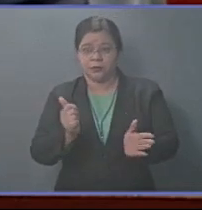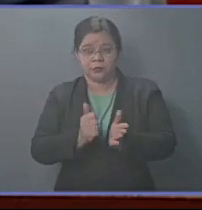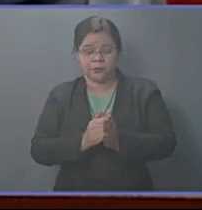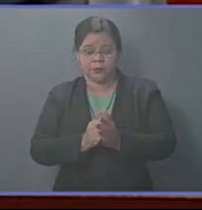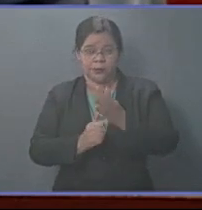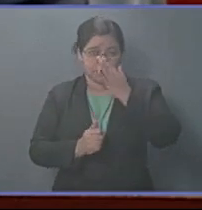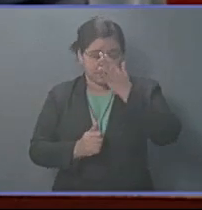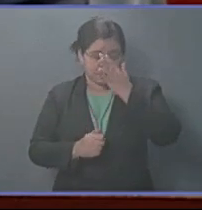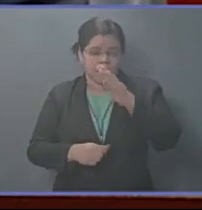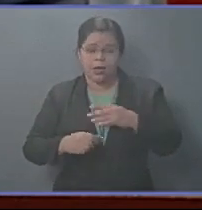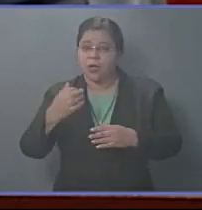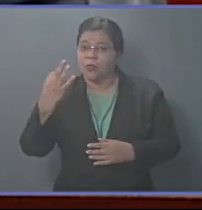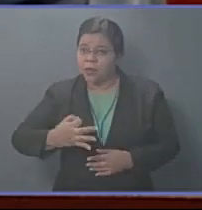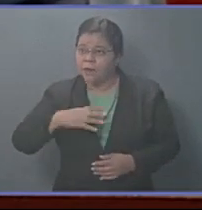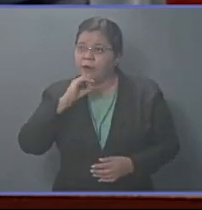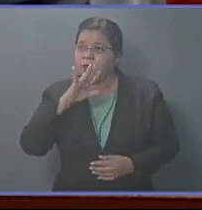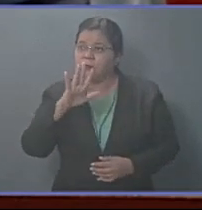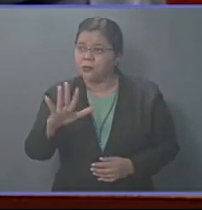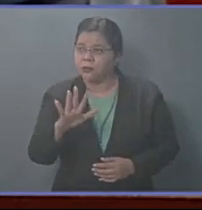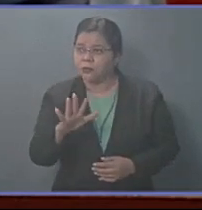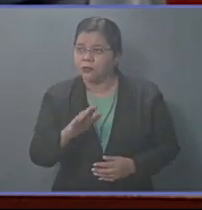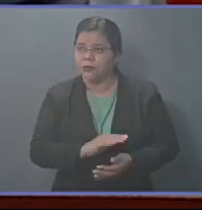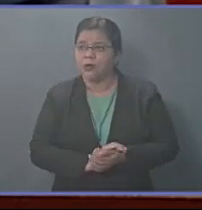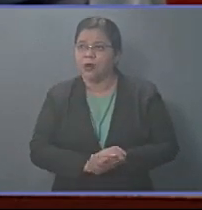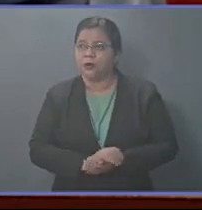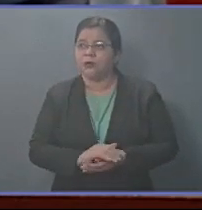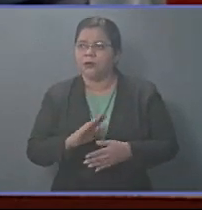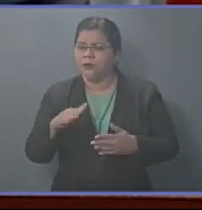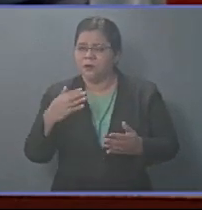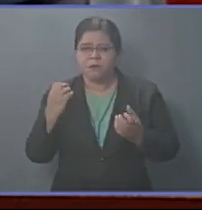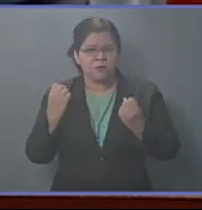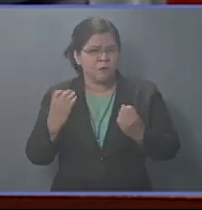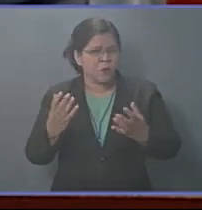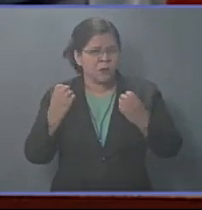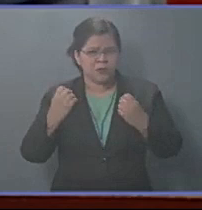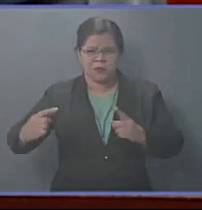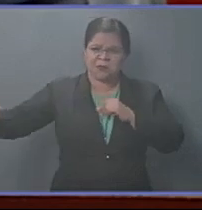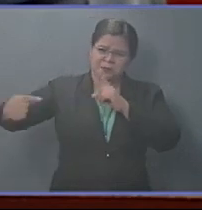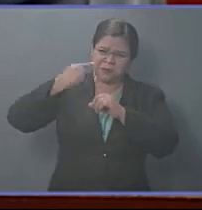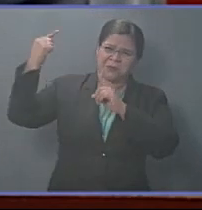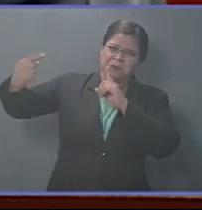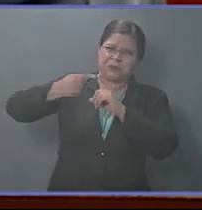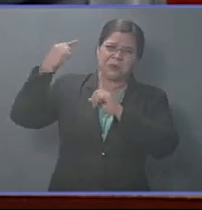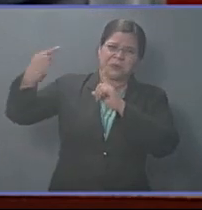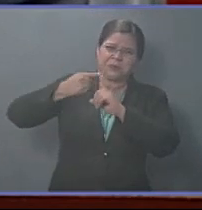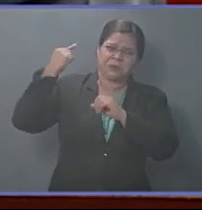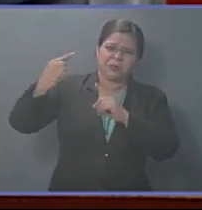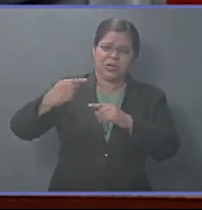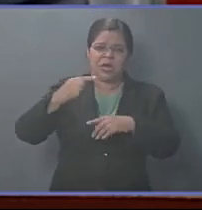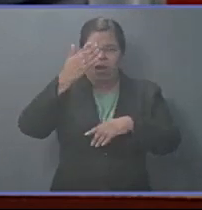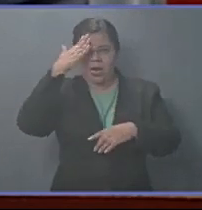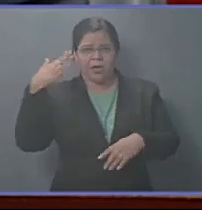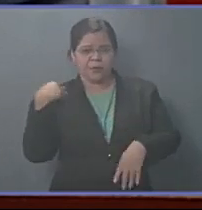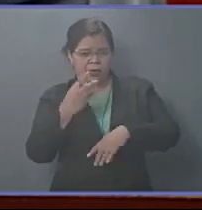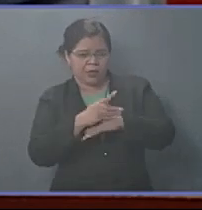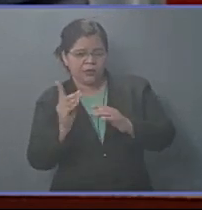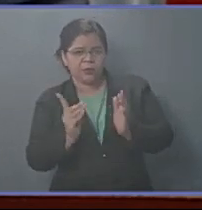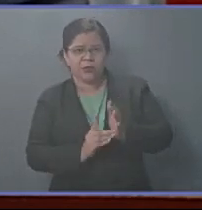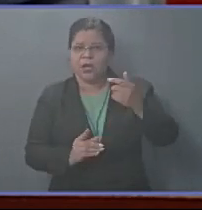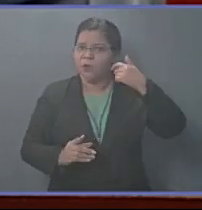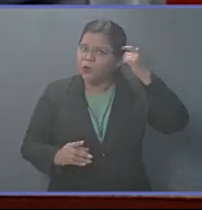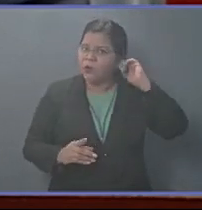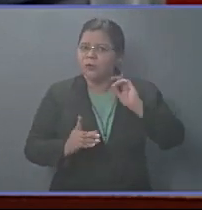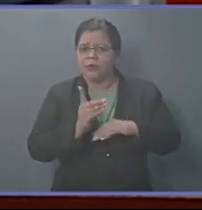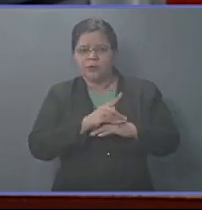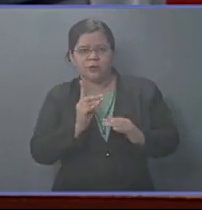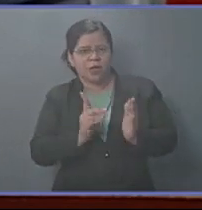se debe pronunciar también por los constantes insultos y amenazas a las parlamentarias y parlamentarios